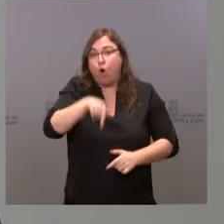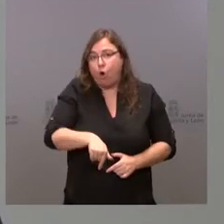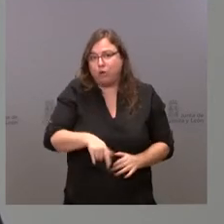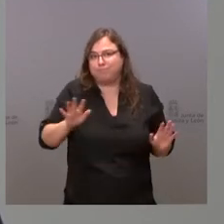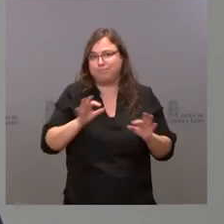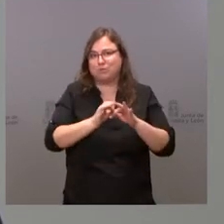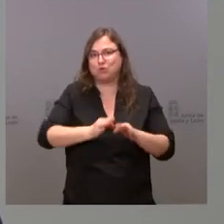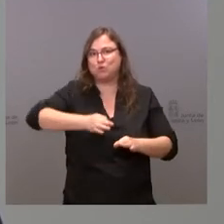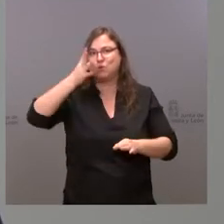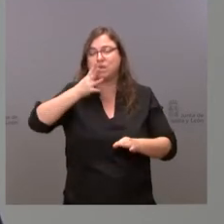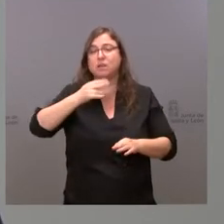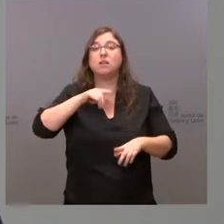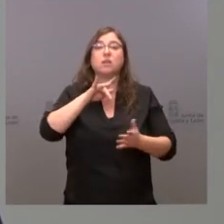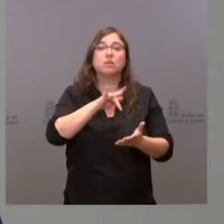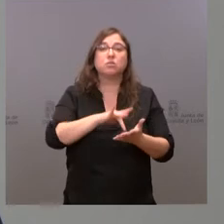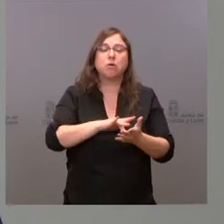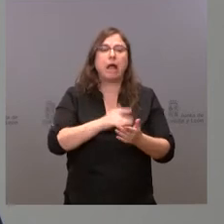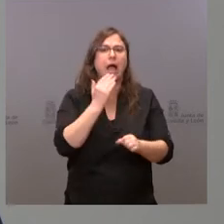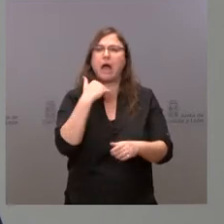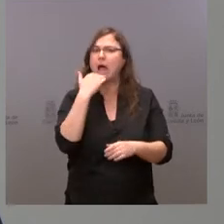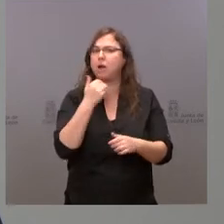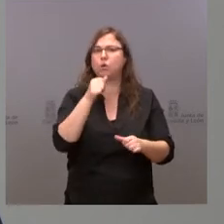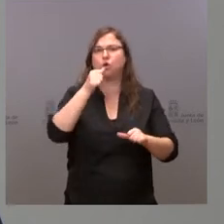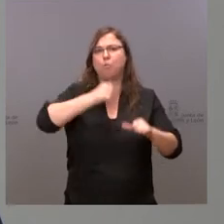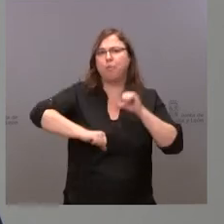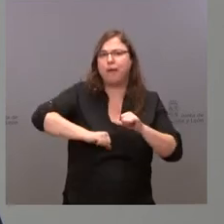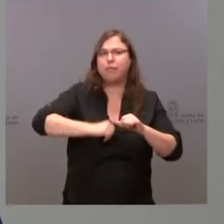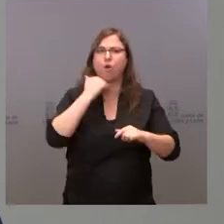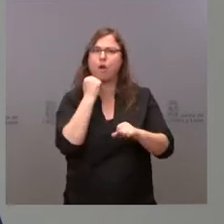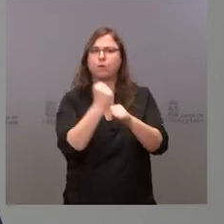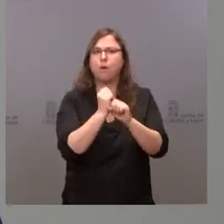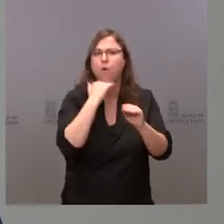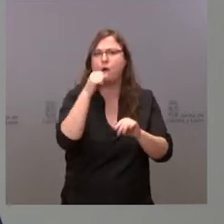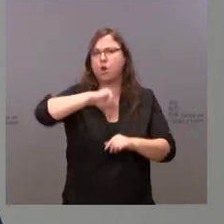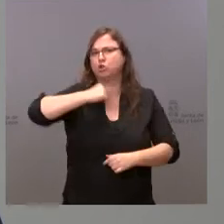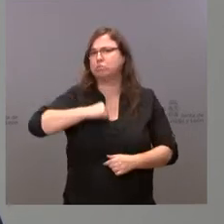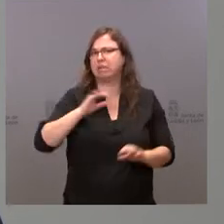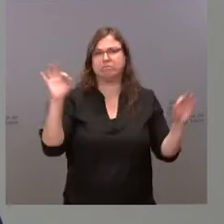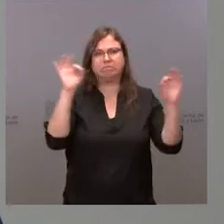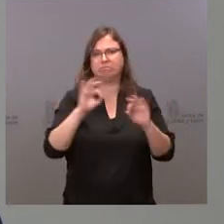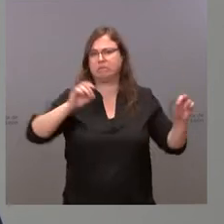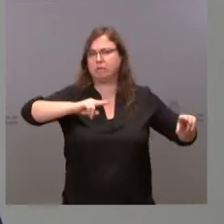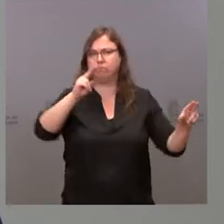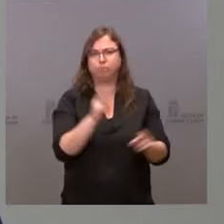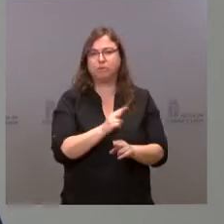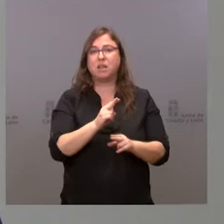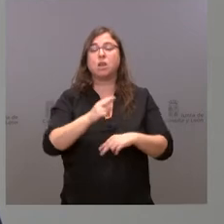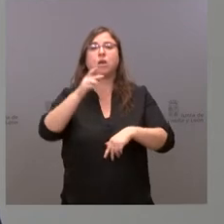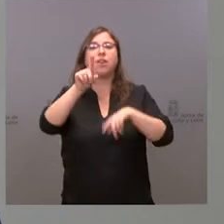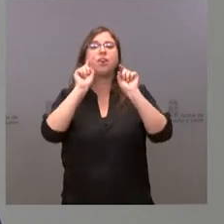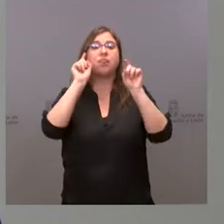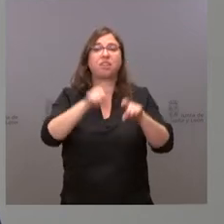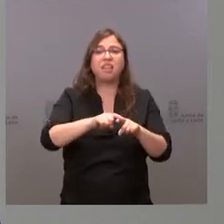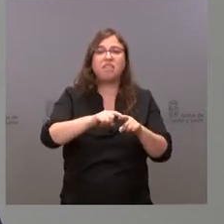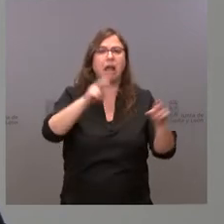no se ha suspendido ninguna actividad programada habitual ni actividad programada quirúrgica ni de consultas externas ni después ni de